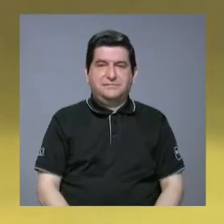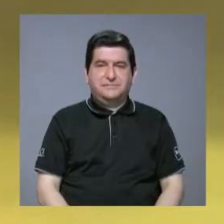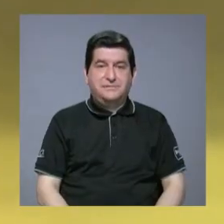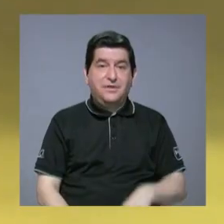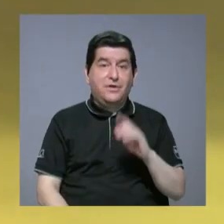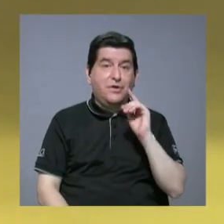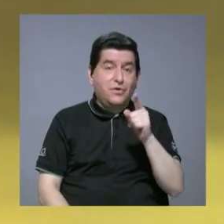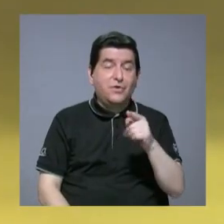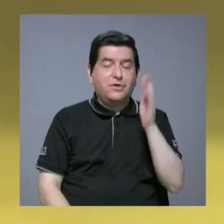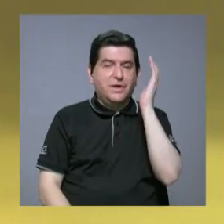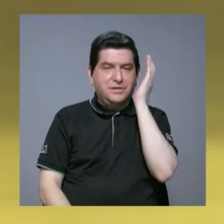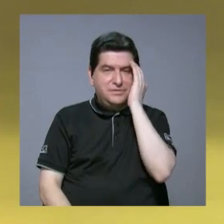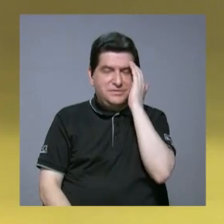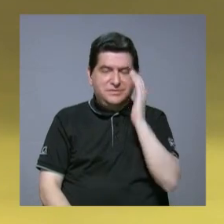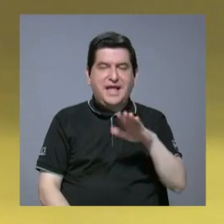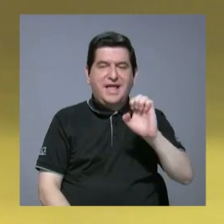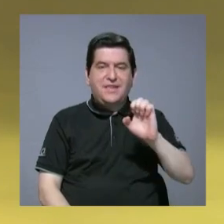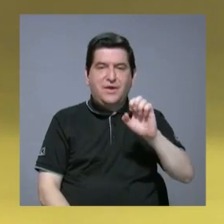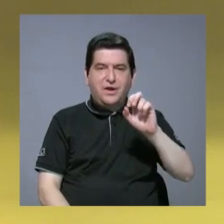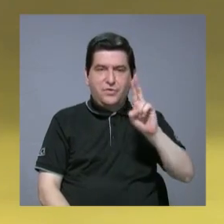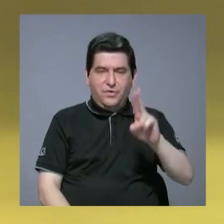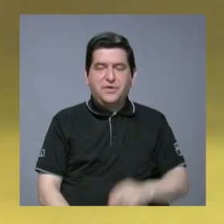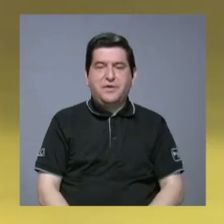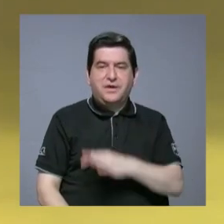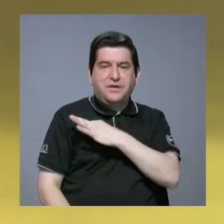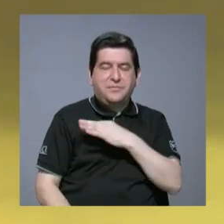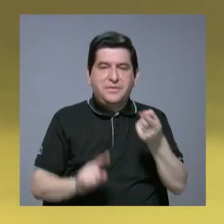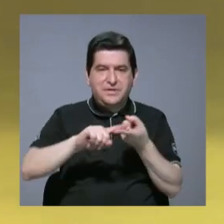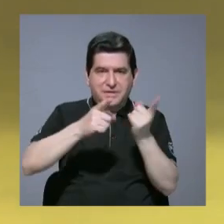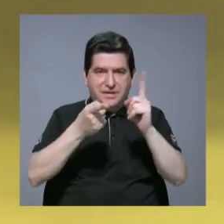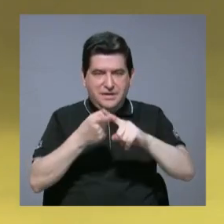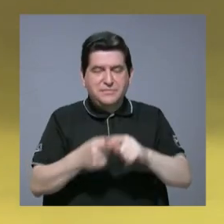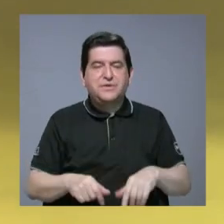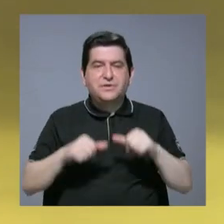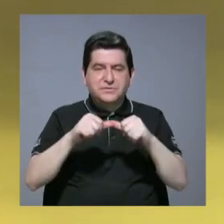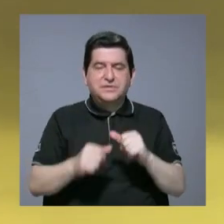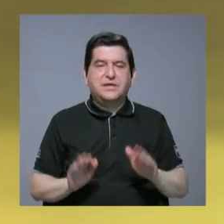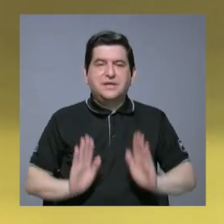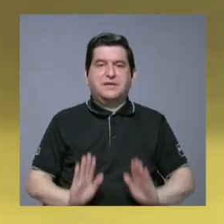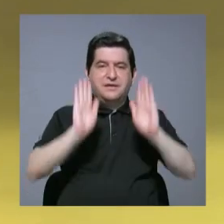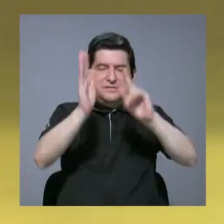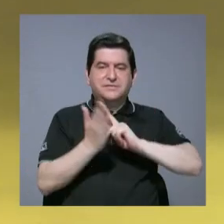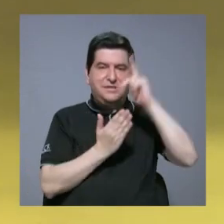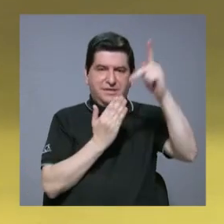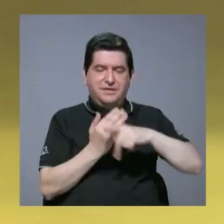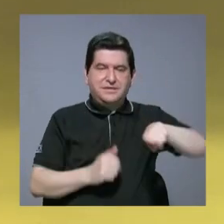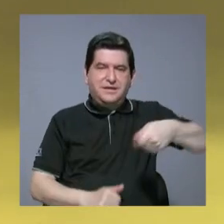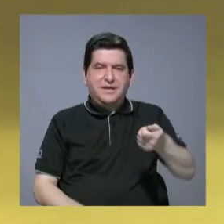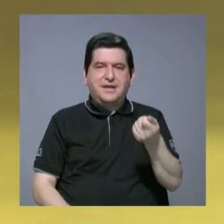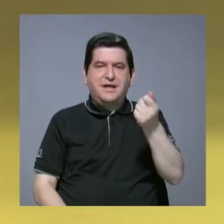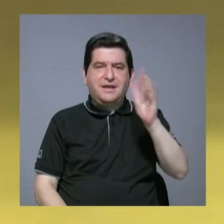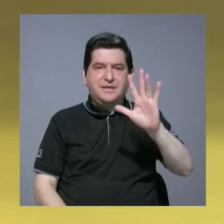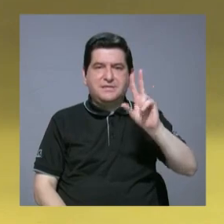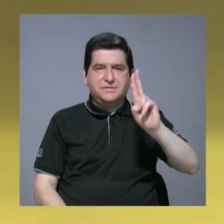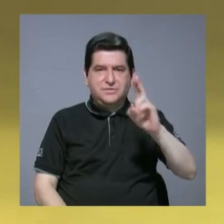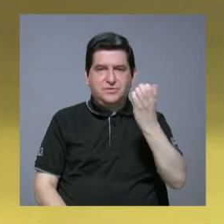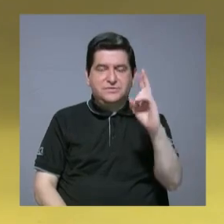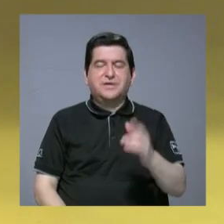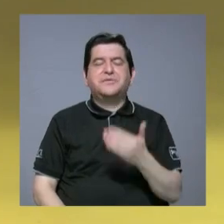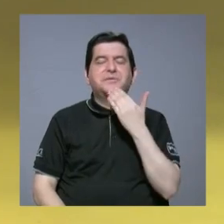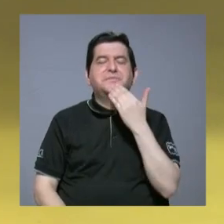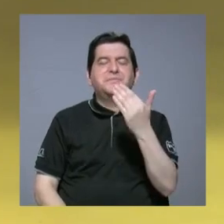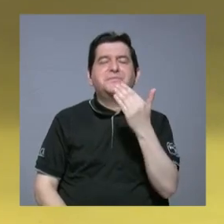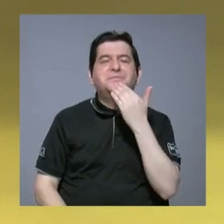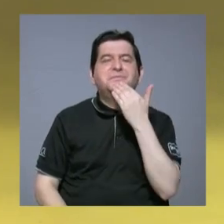esa sabiduría de don Eduardo, invitamos a las amigas a que se queden con los espléndidos programas de 15 UCR y le